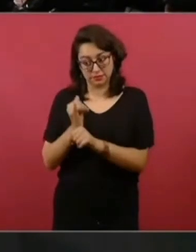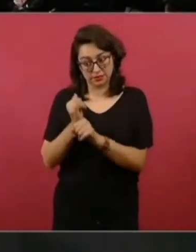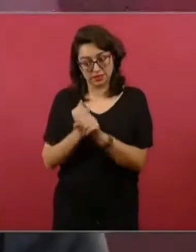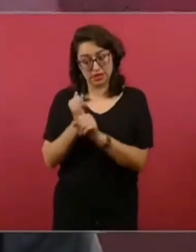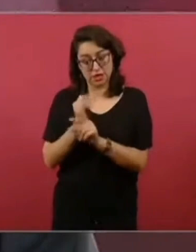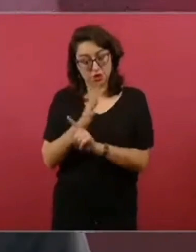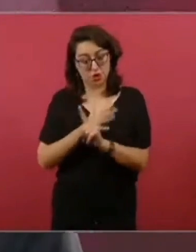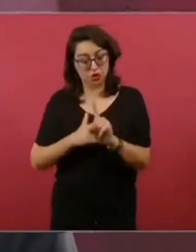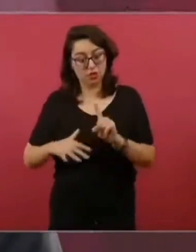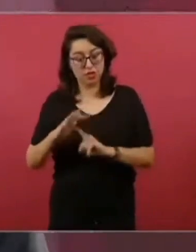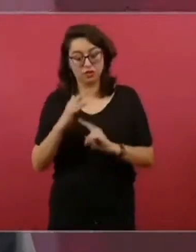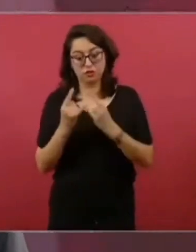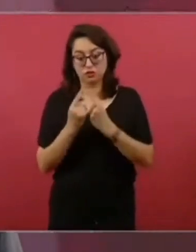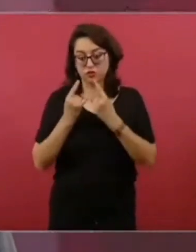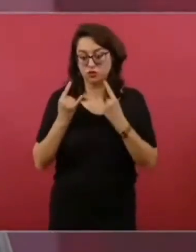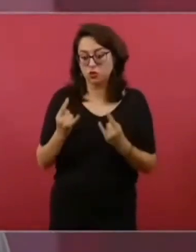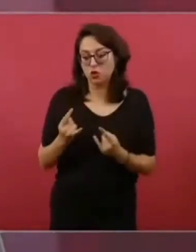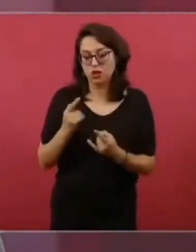No se puede ver